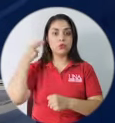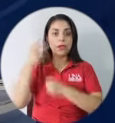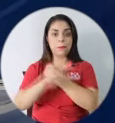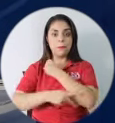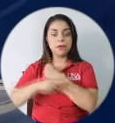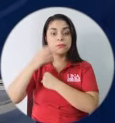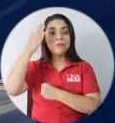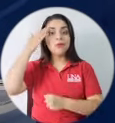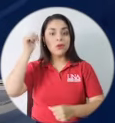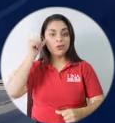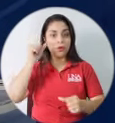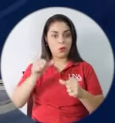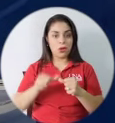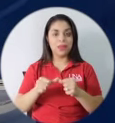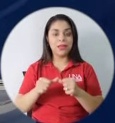Rica